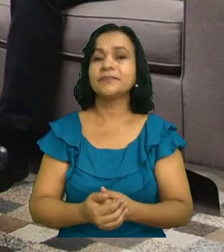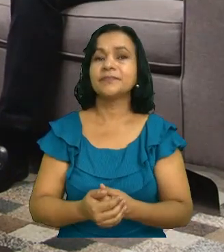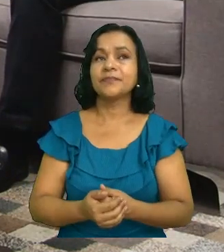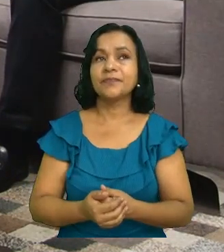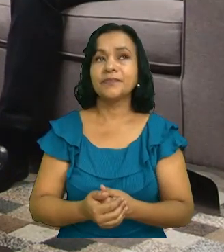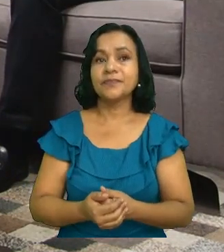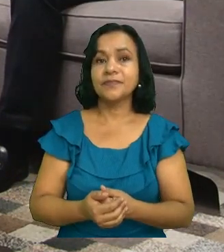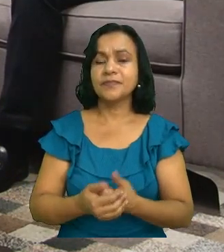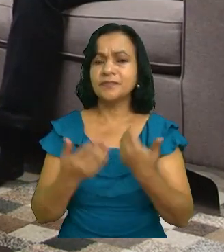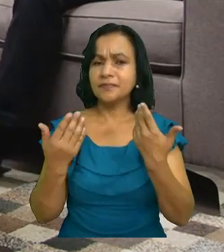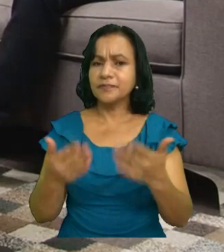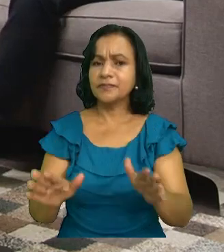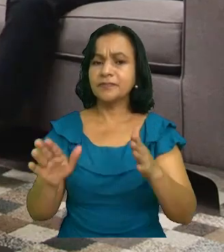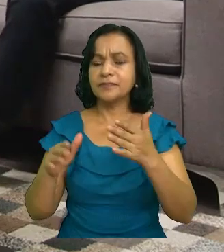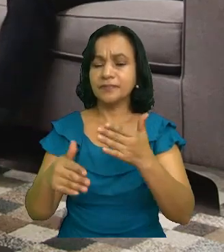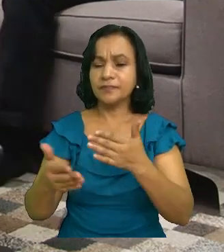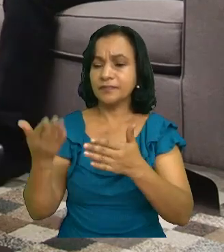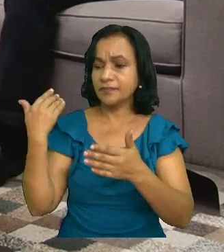Bueno, hemos venido